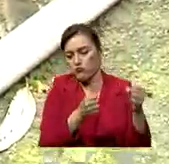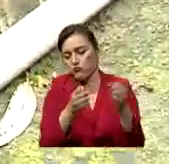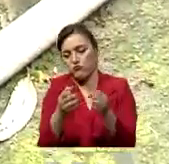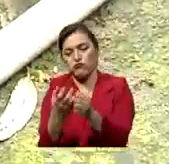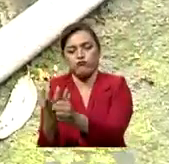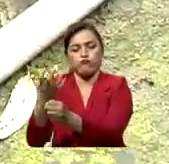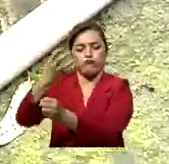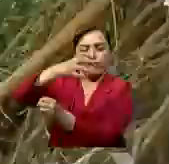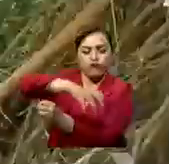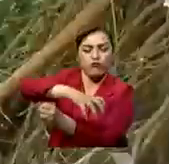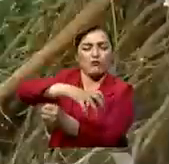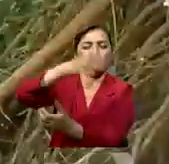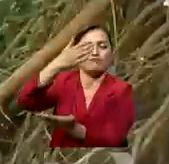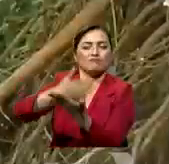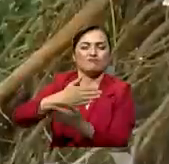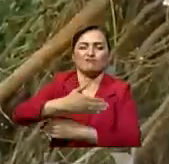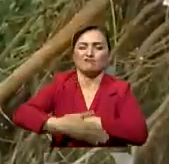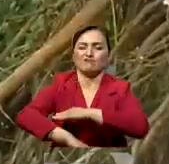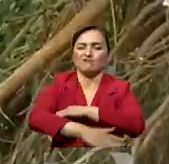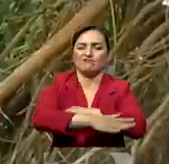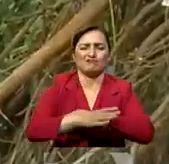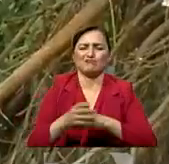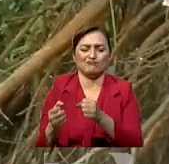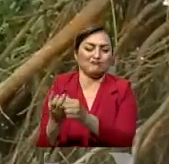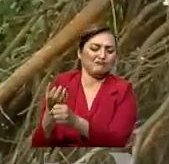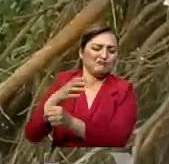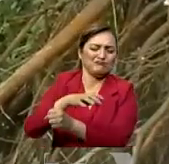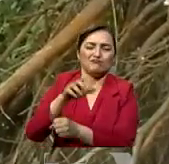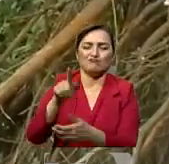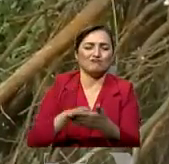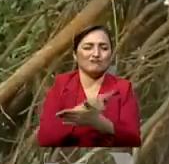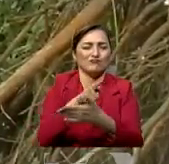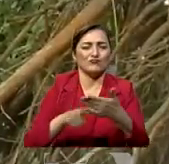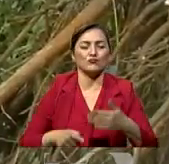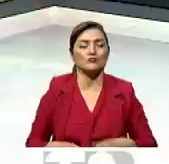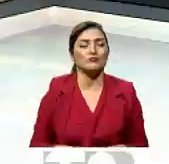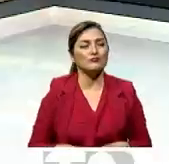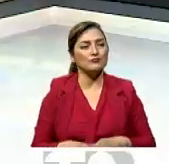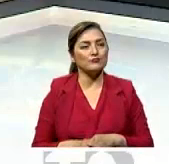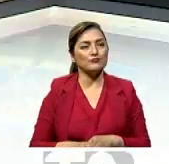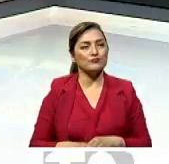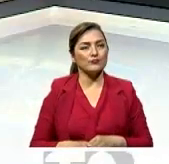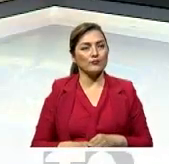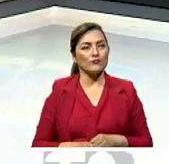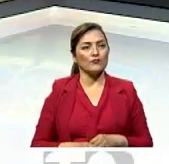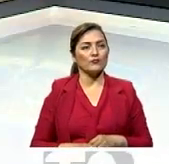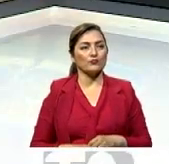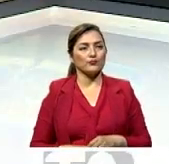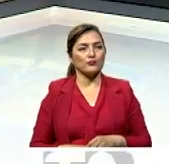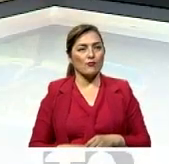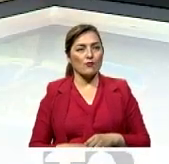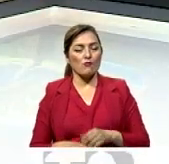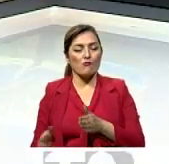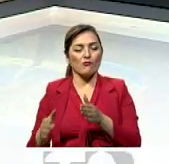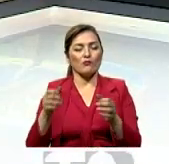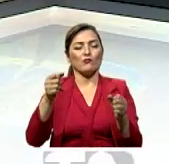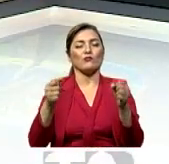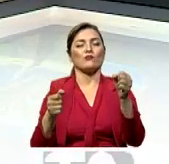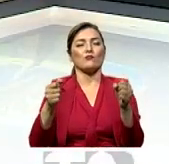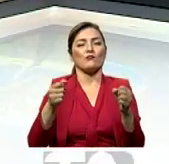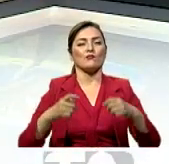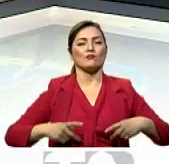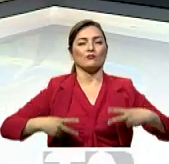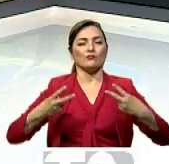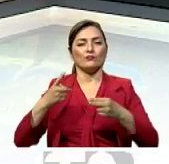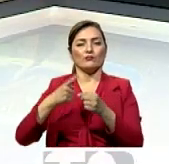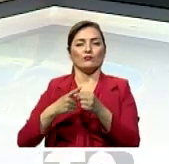la quebrada. En Quito, Natalie Jiménez, 24 horas. Conductores de vehículos que viven en